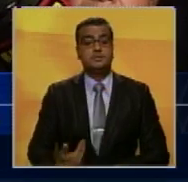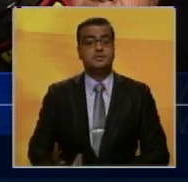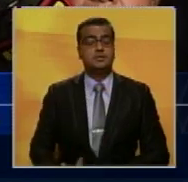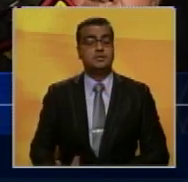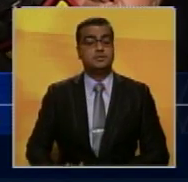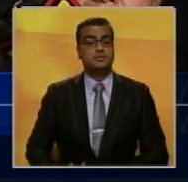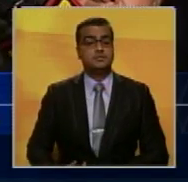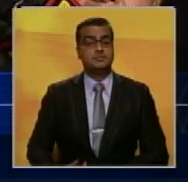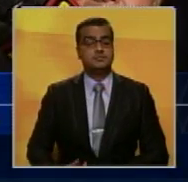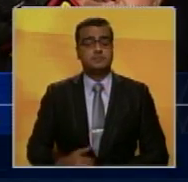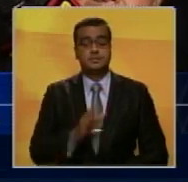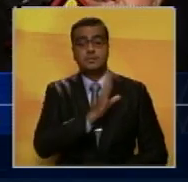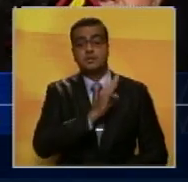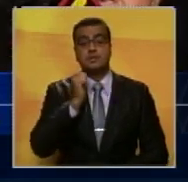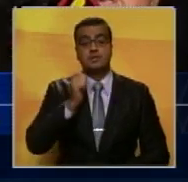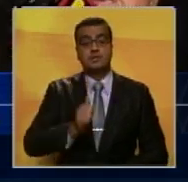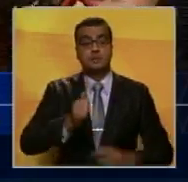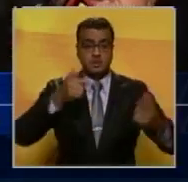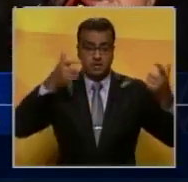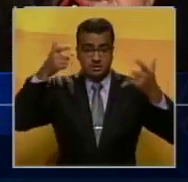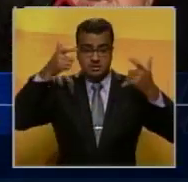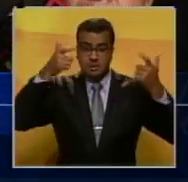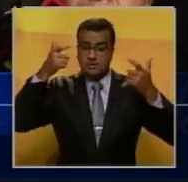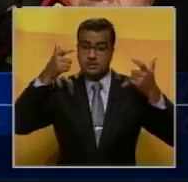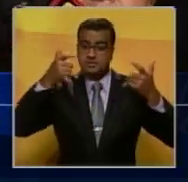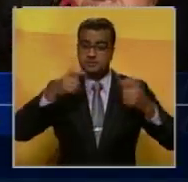presidente comandante eterno, Juan Rafael Chávez Frías,